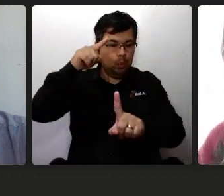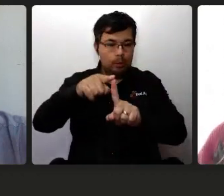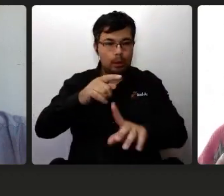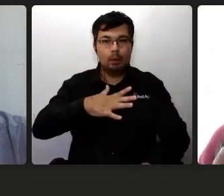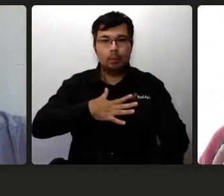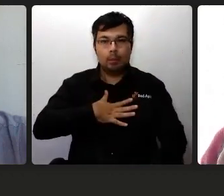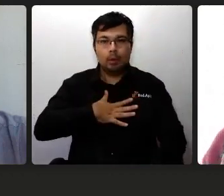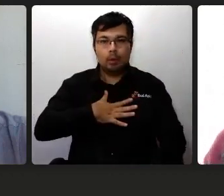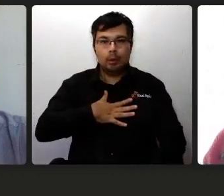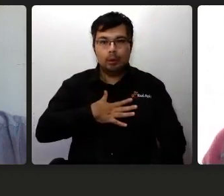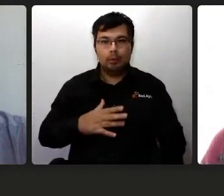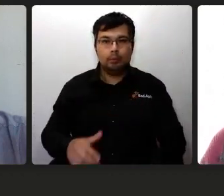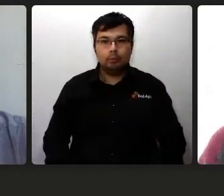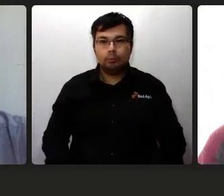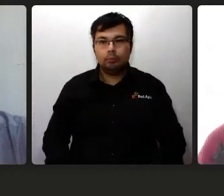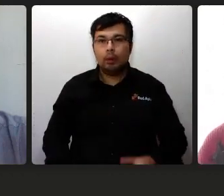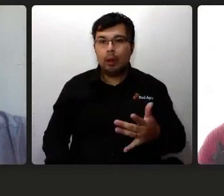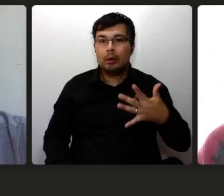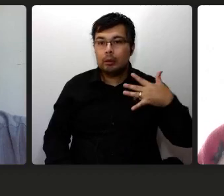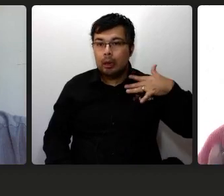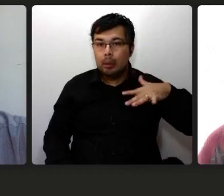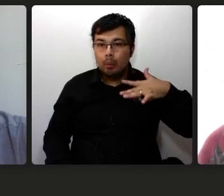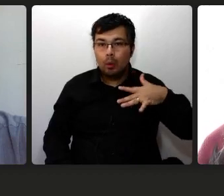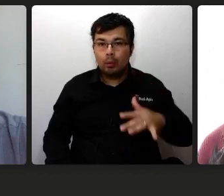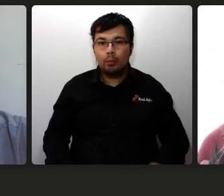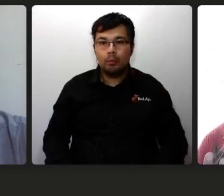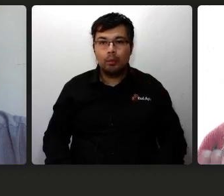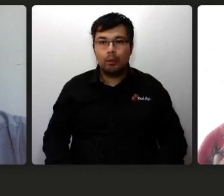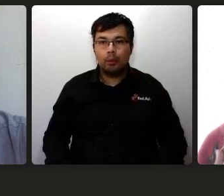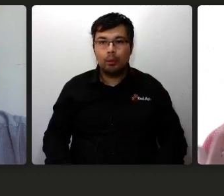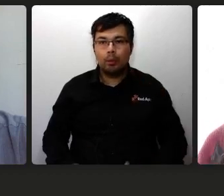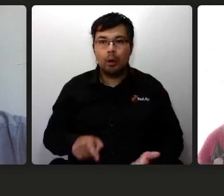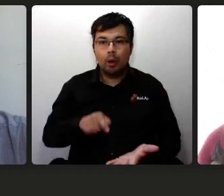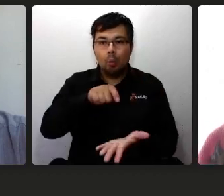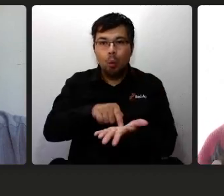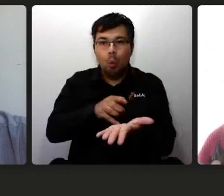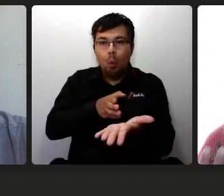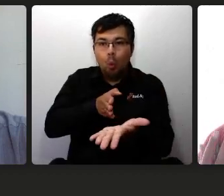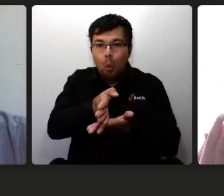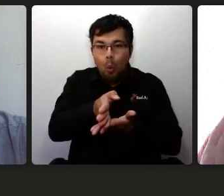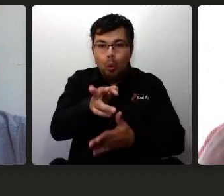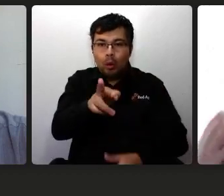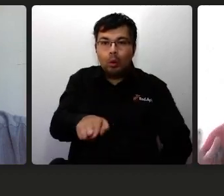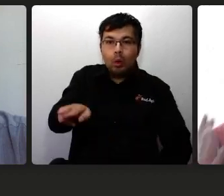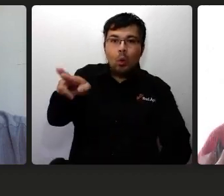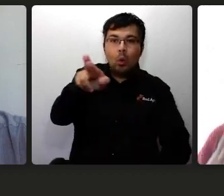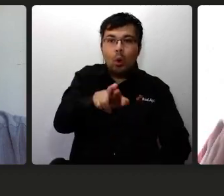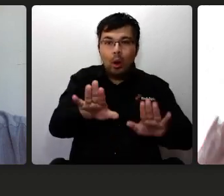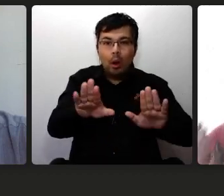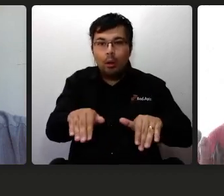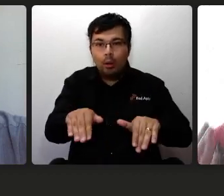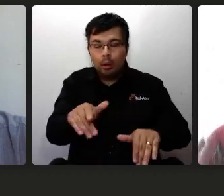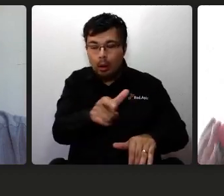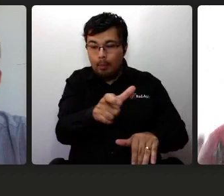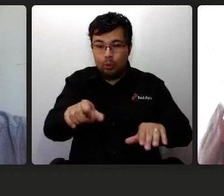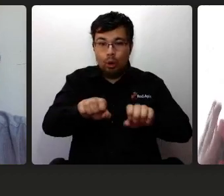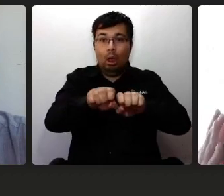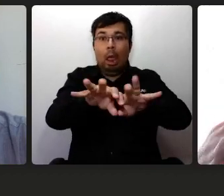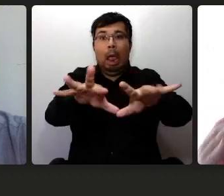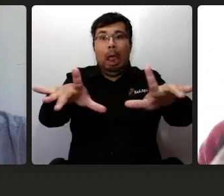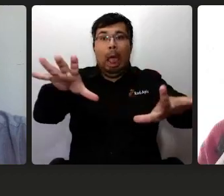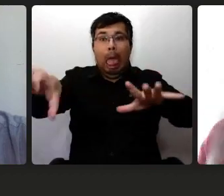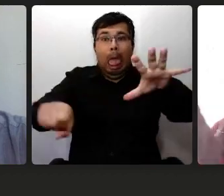importante, para mí es desde el punto de partida. Y vuelvo a lo mismo, el que mucho abarca, poco aprieta, tenemos